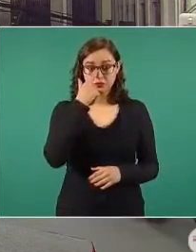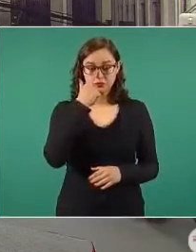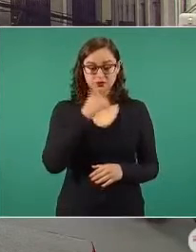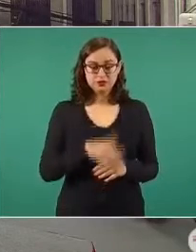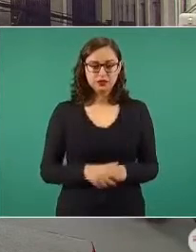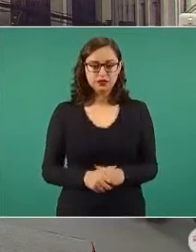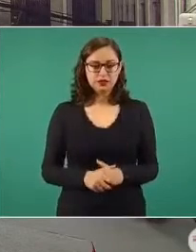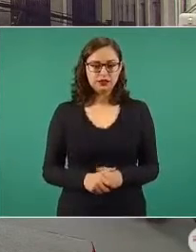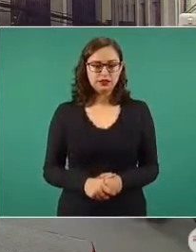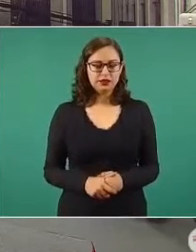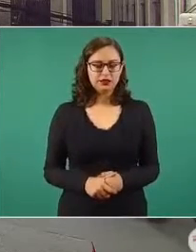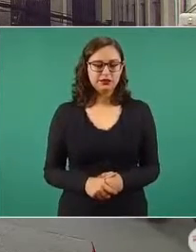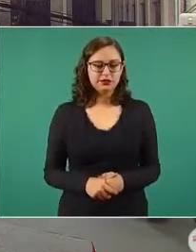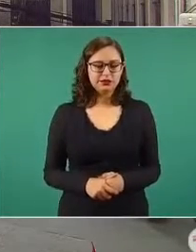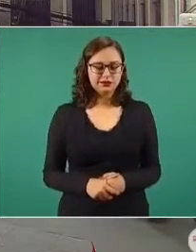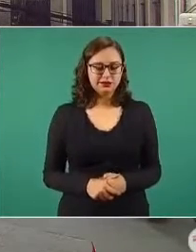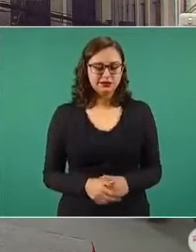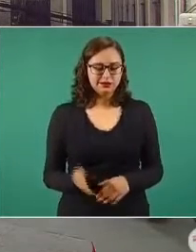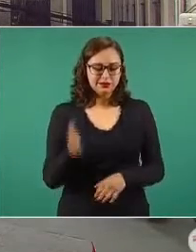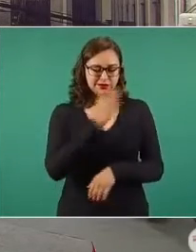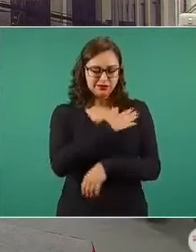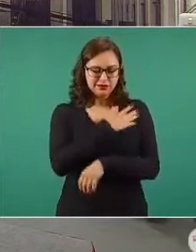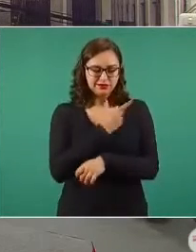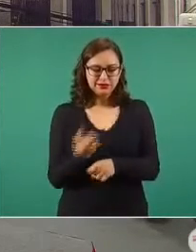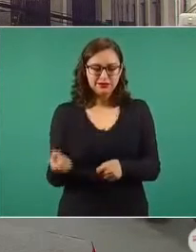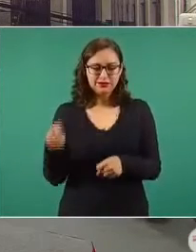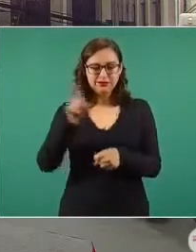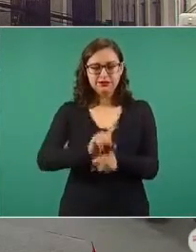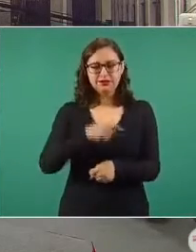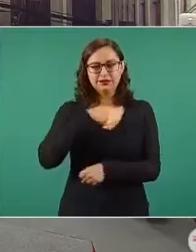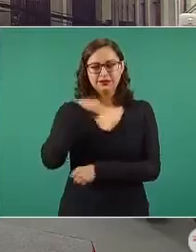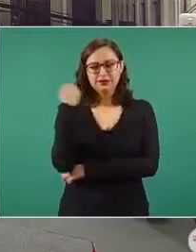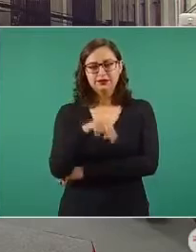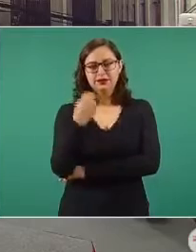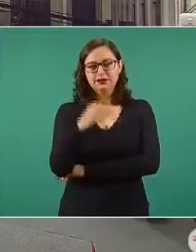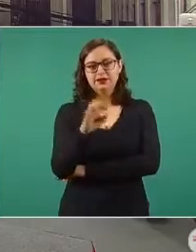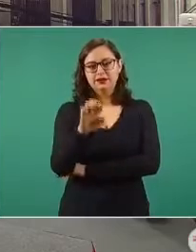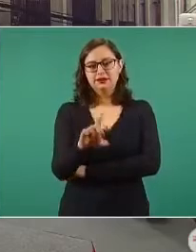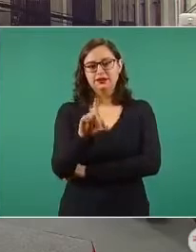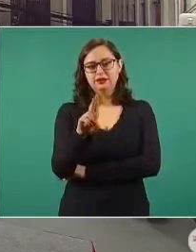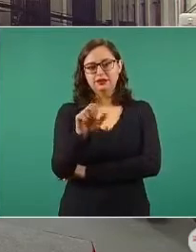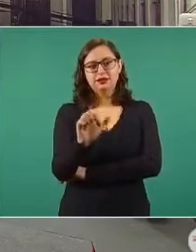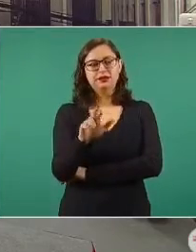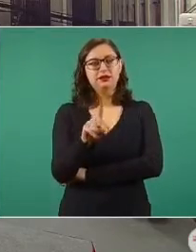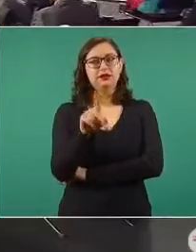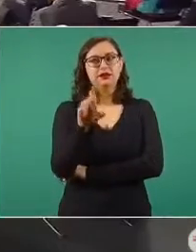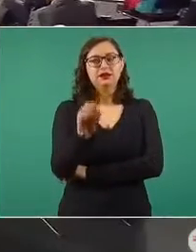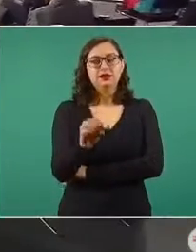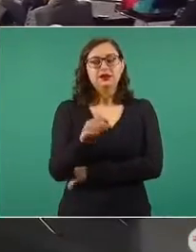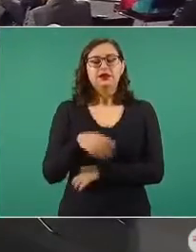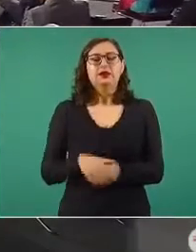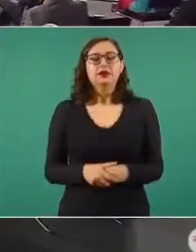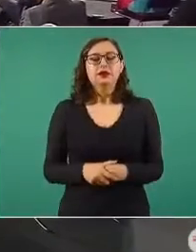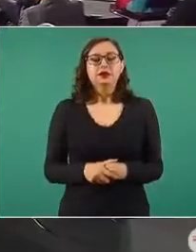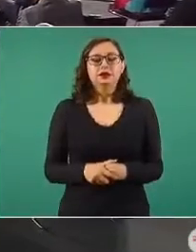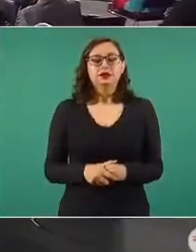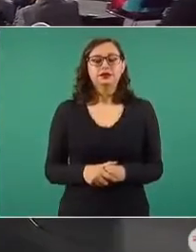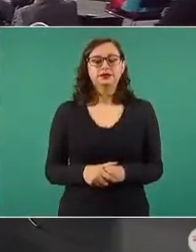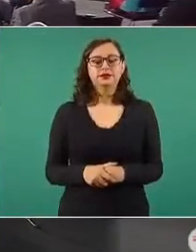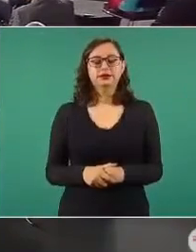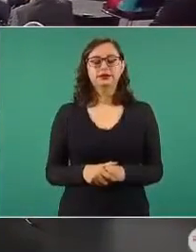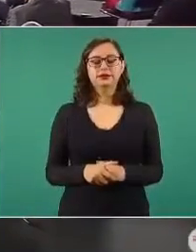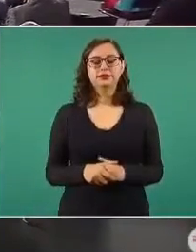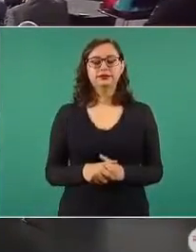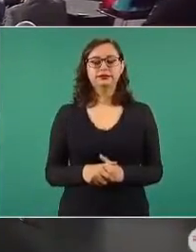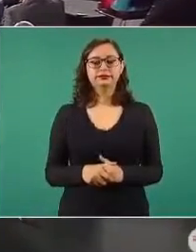Buenos días, Eduardo Esquivel Ancona, de SDP Noticias. Mi primera pregunta